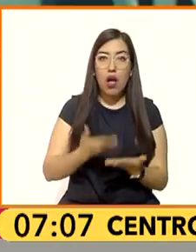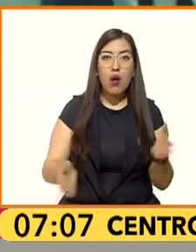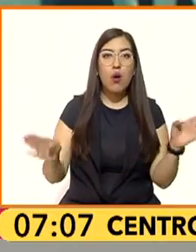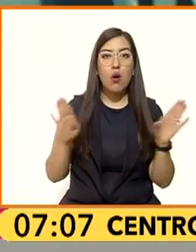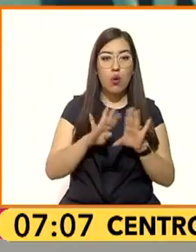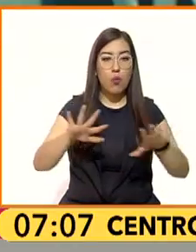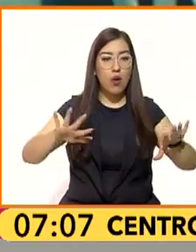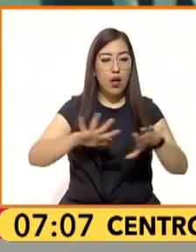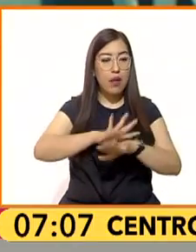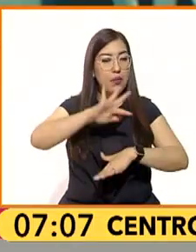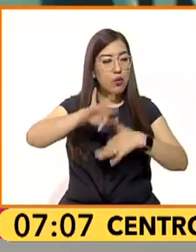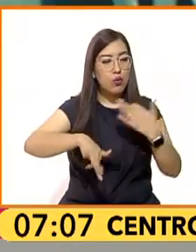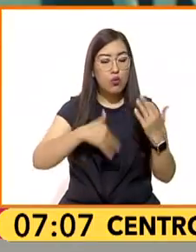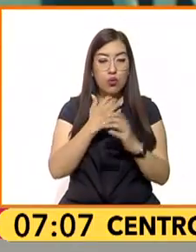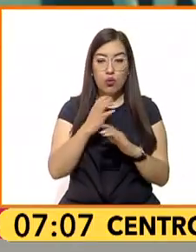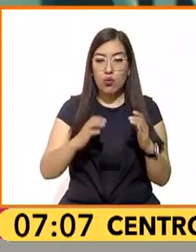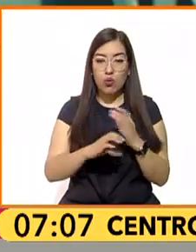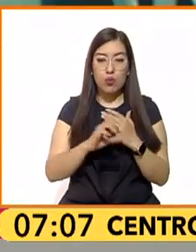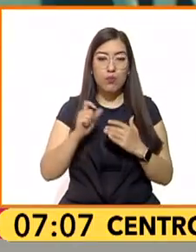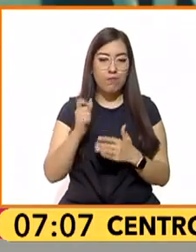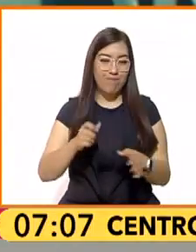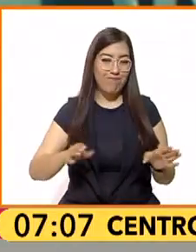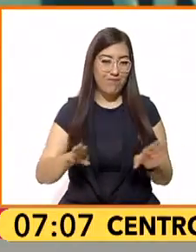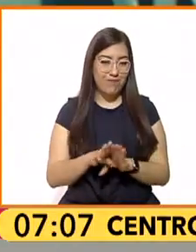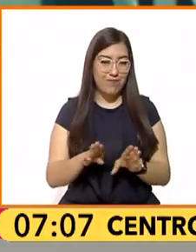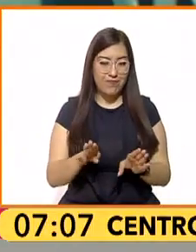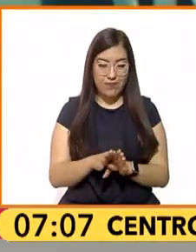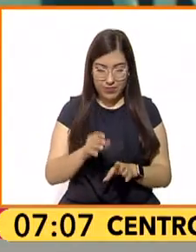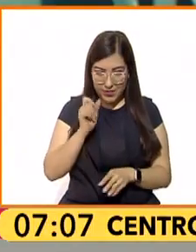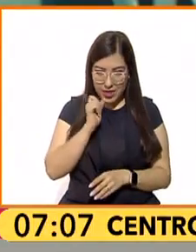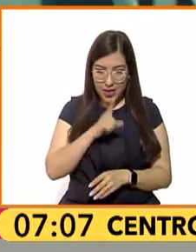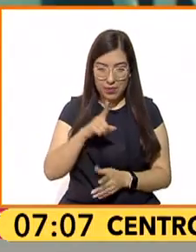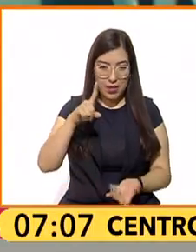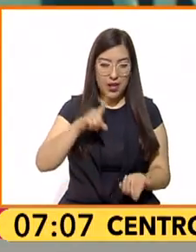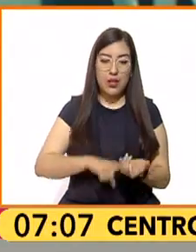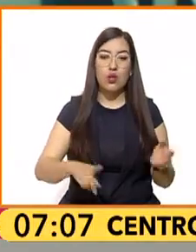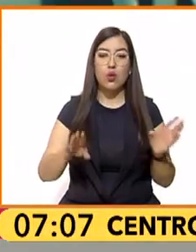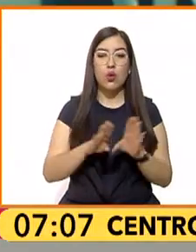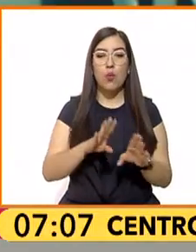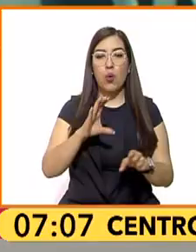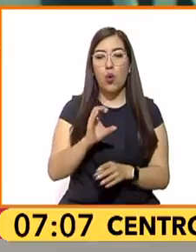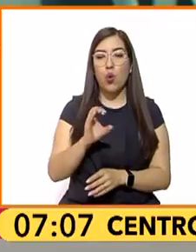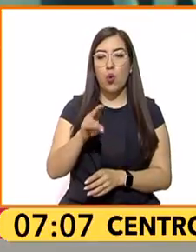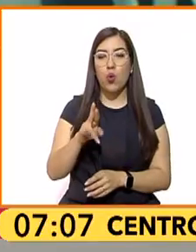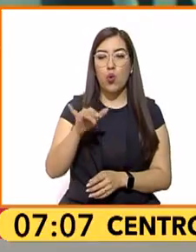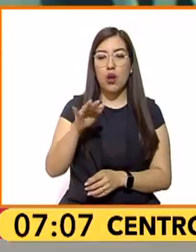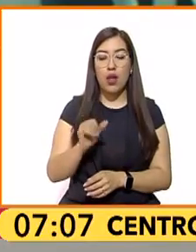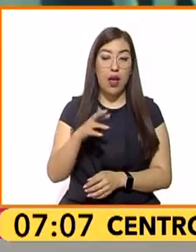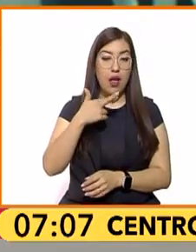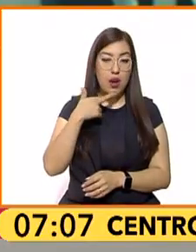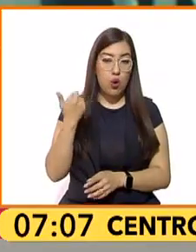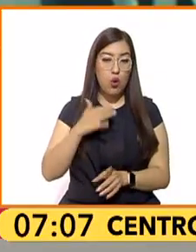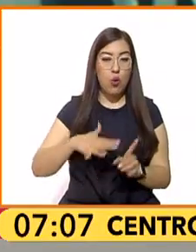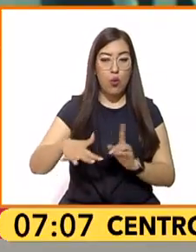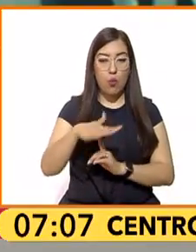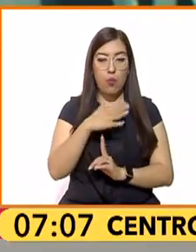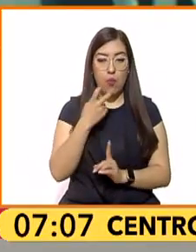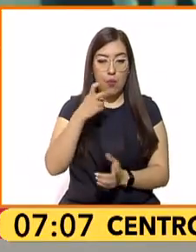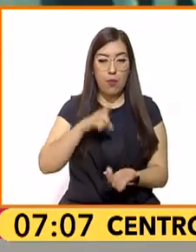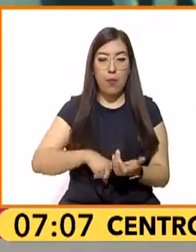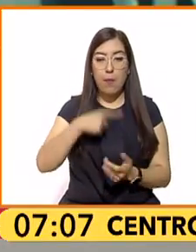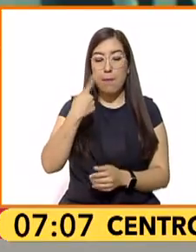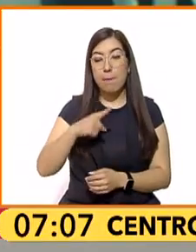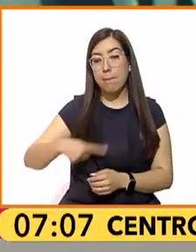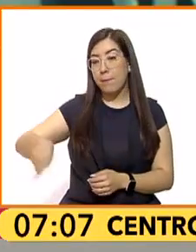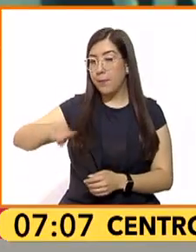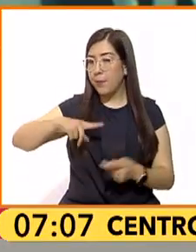fuego, incluso si lo podemos llamar el fuego amigo al interior de la curia romana, para que pues estos detractores no